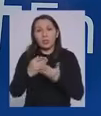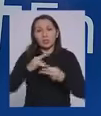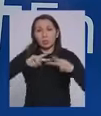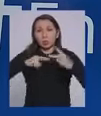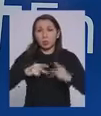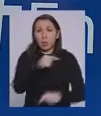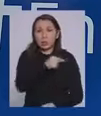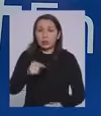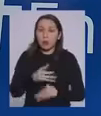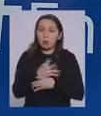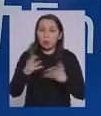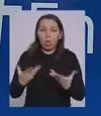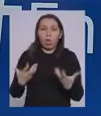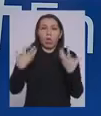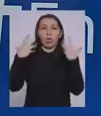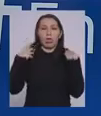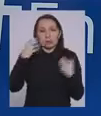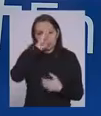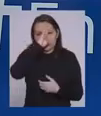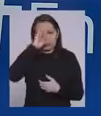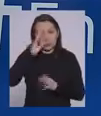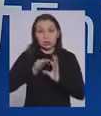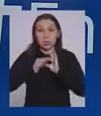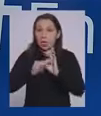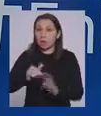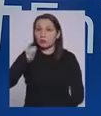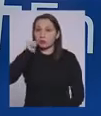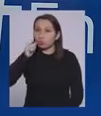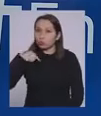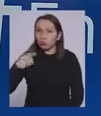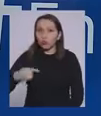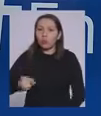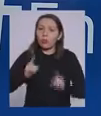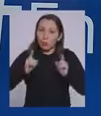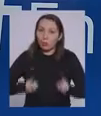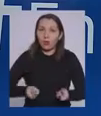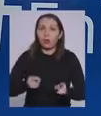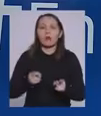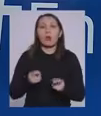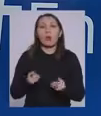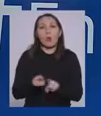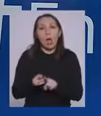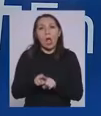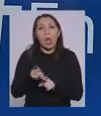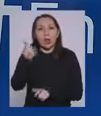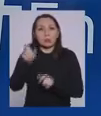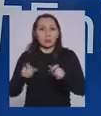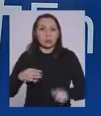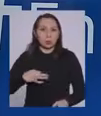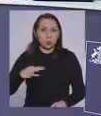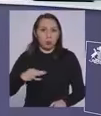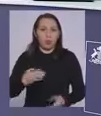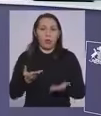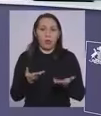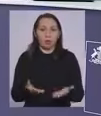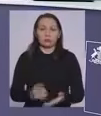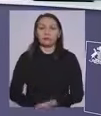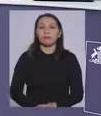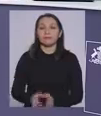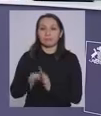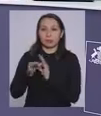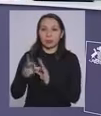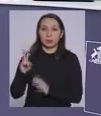eso, obviamente, hay que agradecerlo diariamente en necesidad de nuestros ciudadanos. Muchas